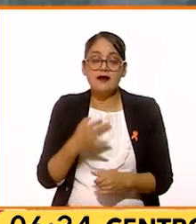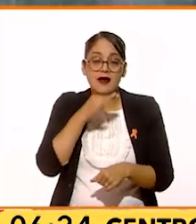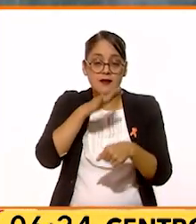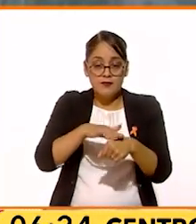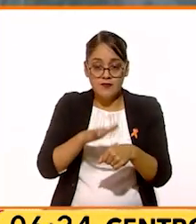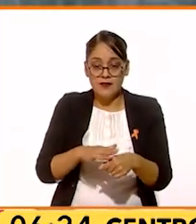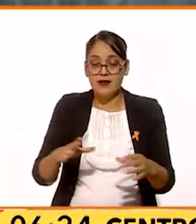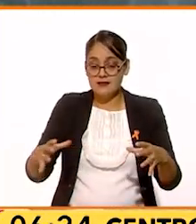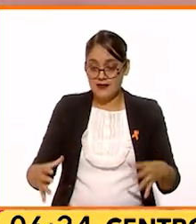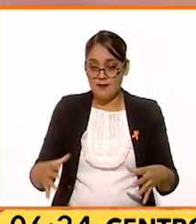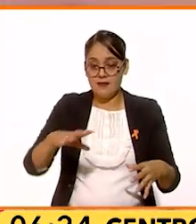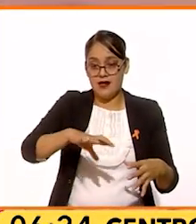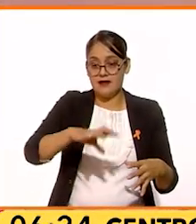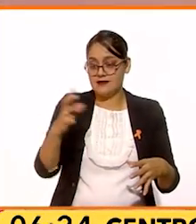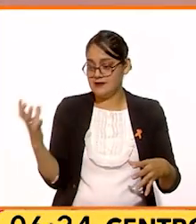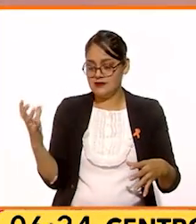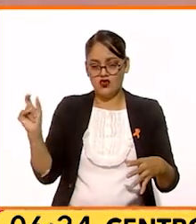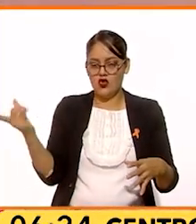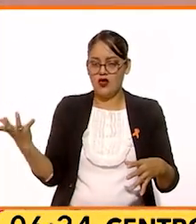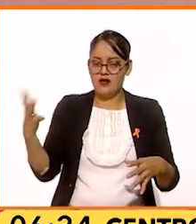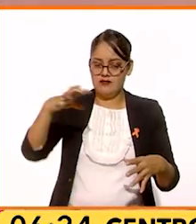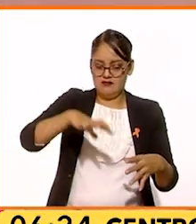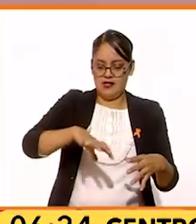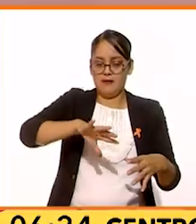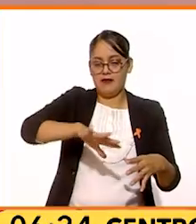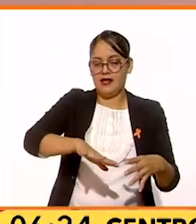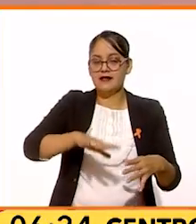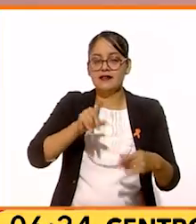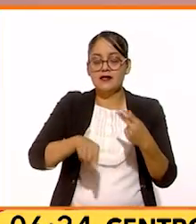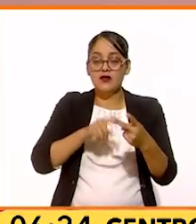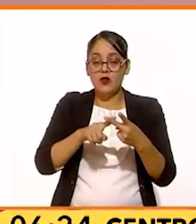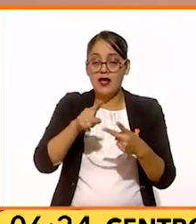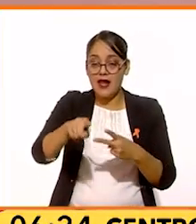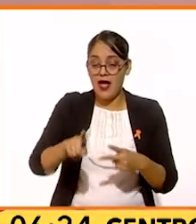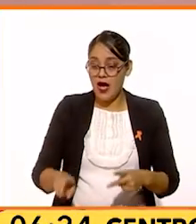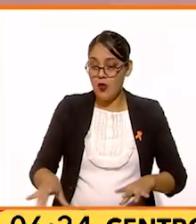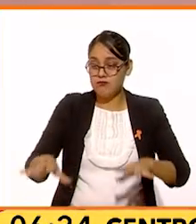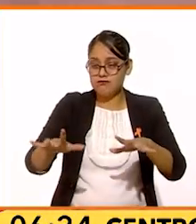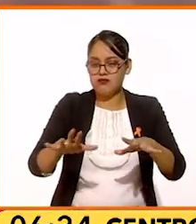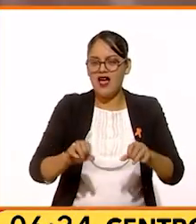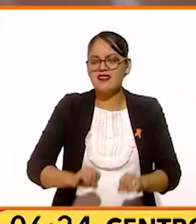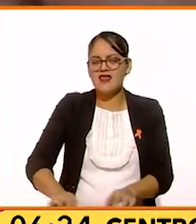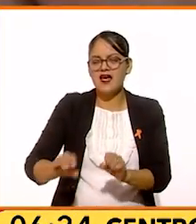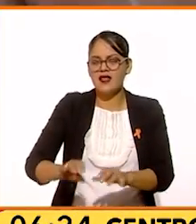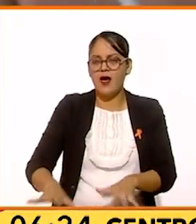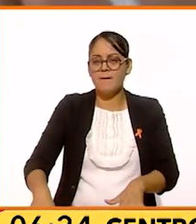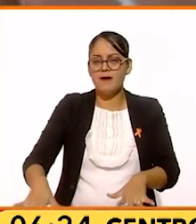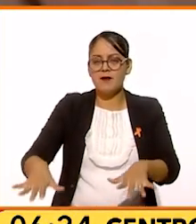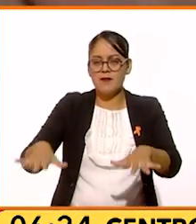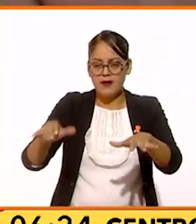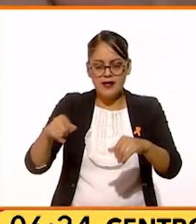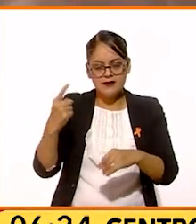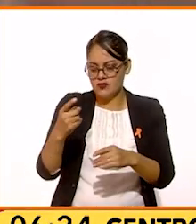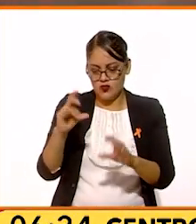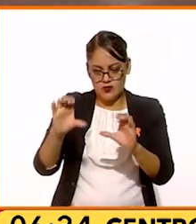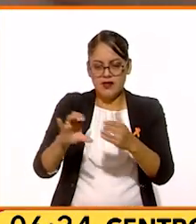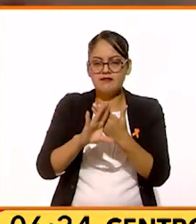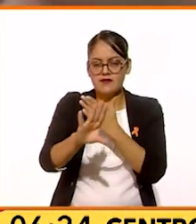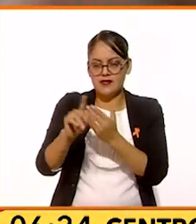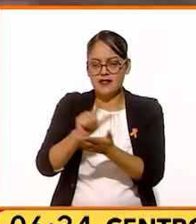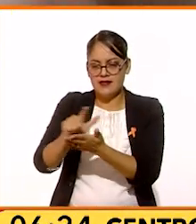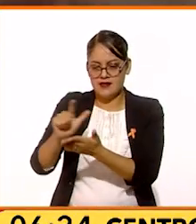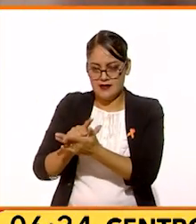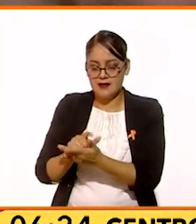voltea, tapa. Sí, evita el acúmulo de agua en tu jardín y por eso también pusimos mucho foco en la comunicación de riesgos y